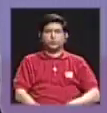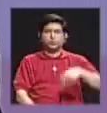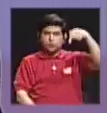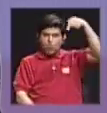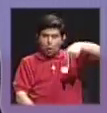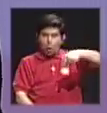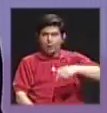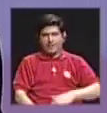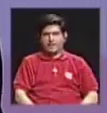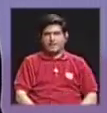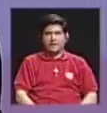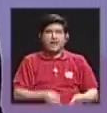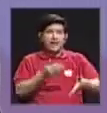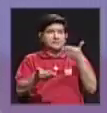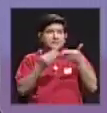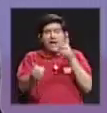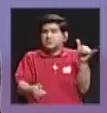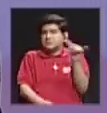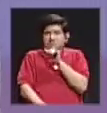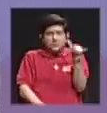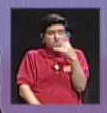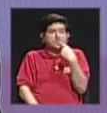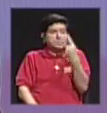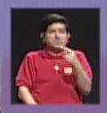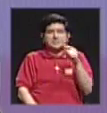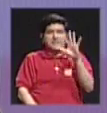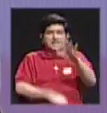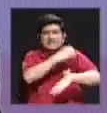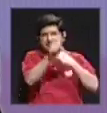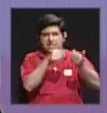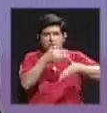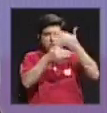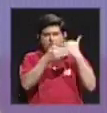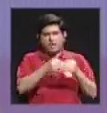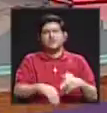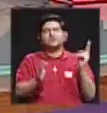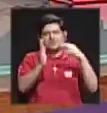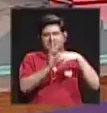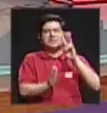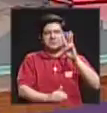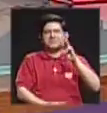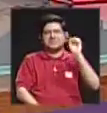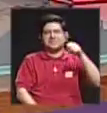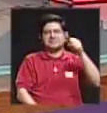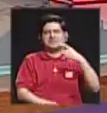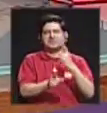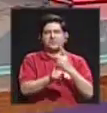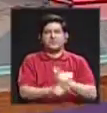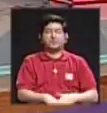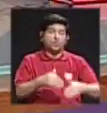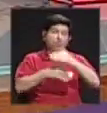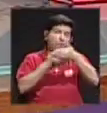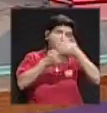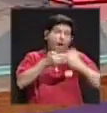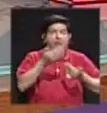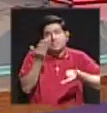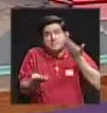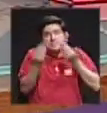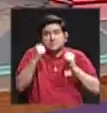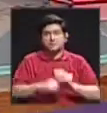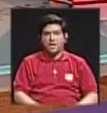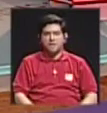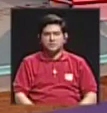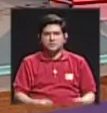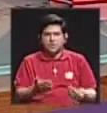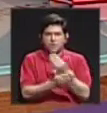hoy, es prácticamente lo mismo que decían hace 5 años. ¿Verdad? Sí, en el 2006. Mm-hmm. Sí. O incluso antes. Mm-hmm. Este